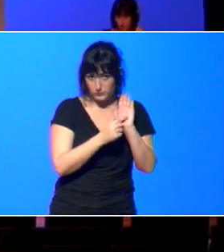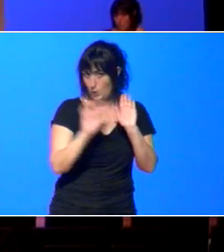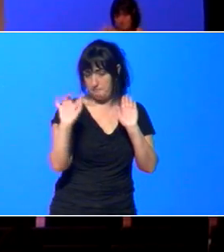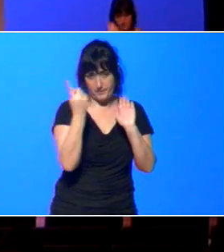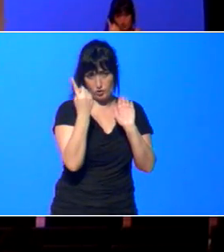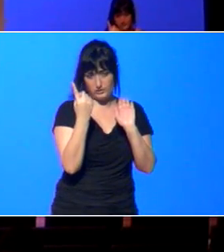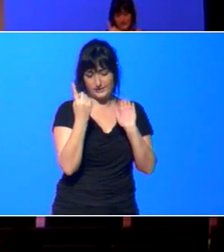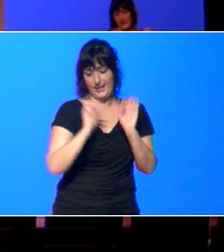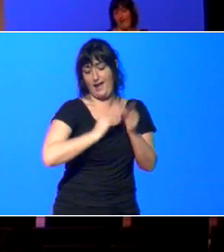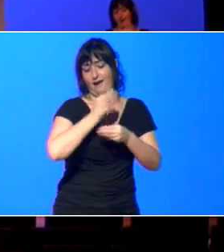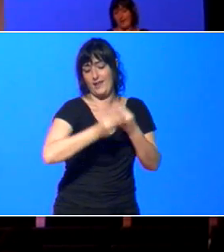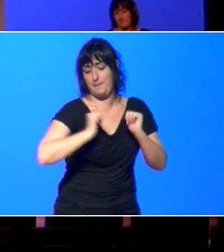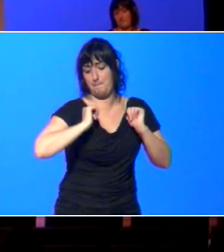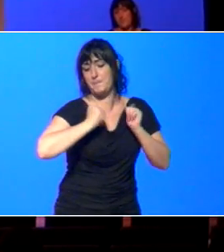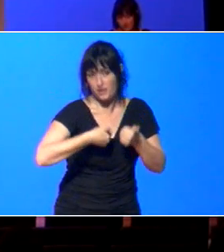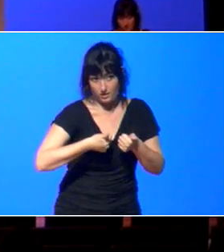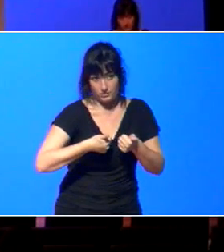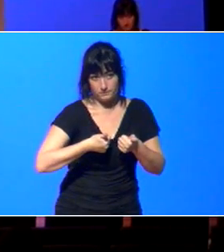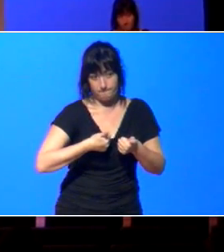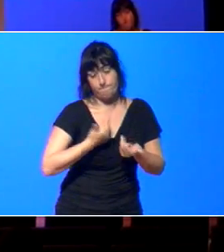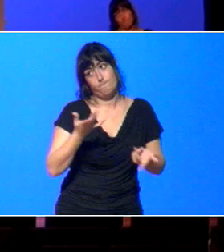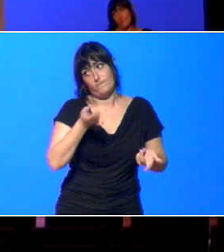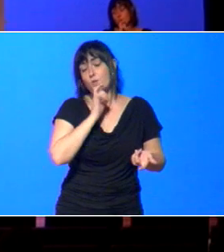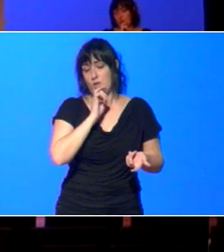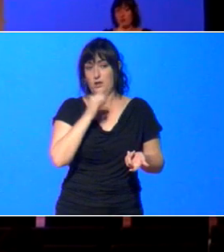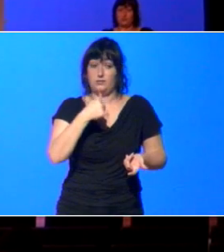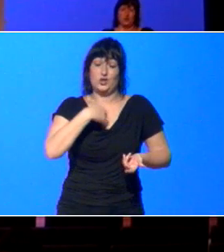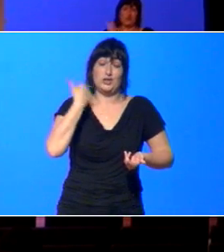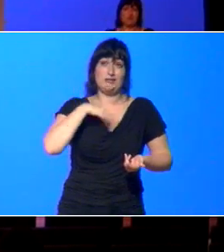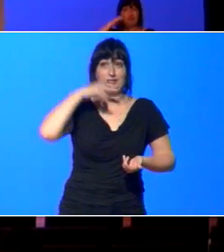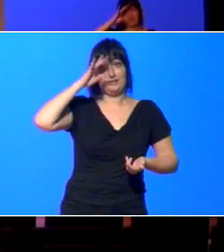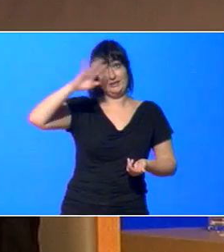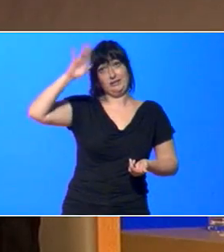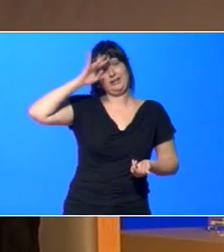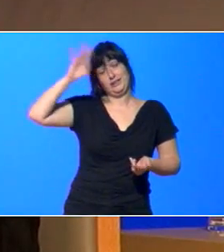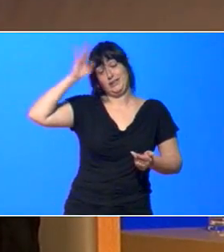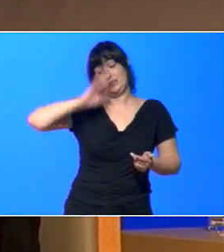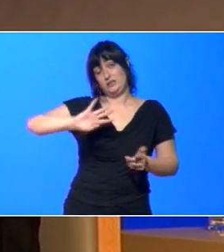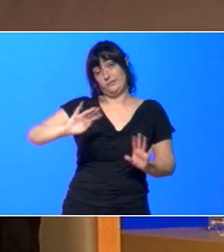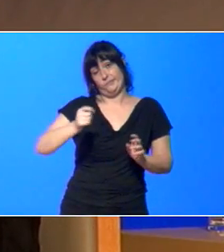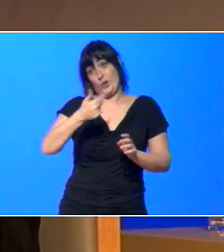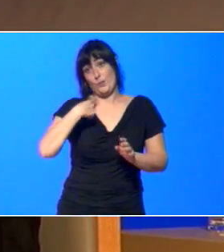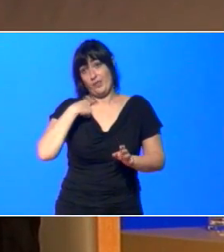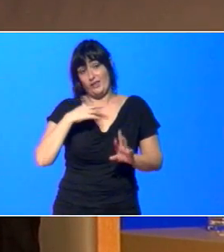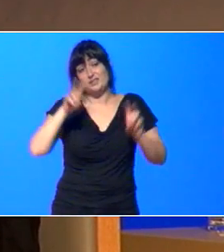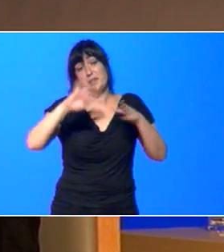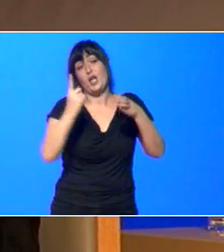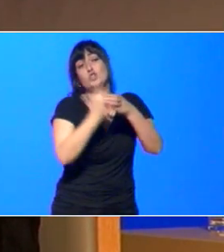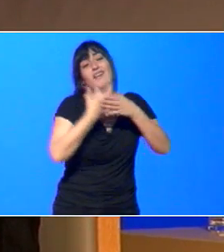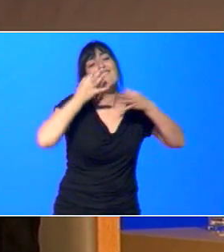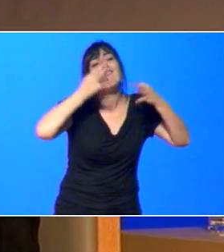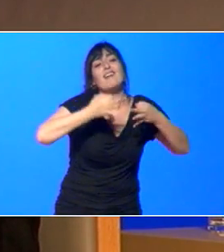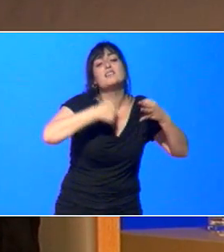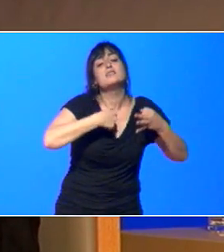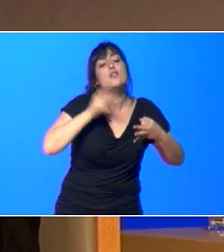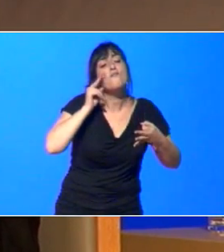creo que es complicado y la verdad es que he perdido la esperanza de que haya una inclusión real, por lo menos que yo lo vea. Pero